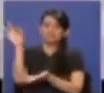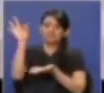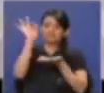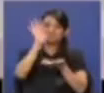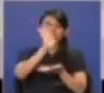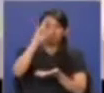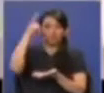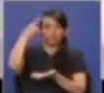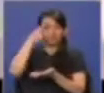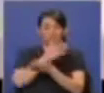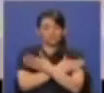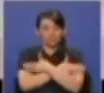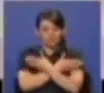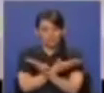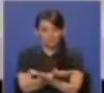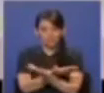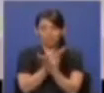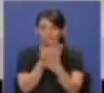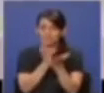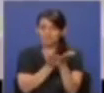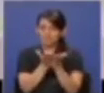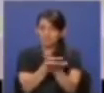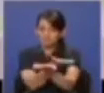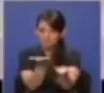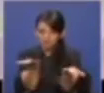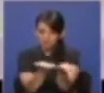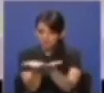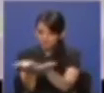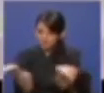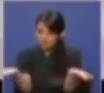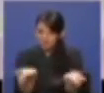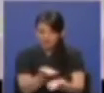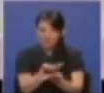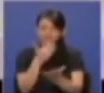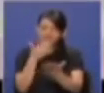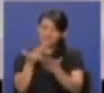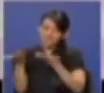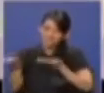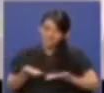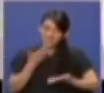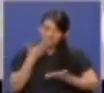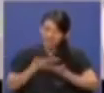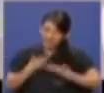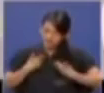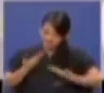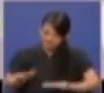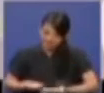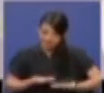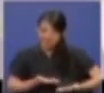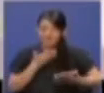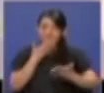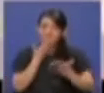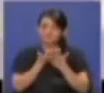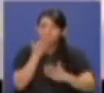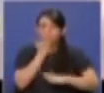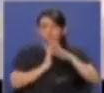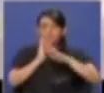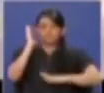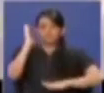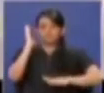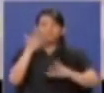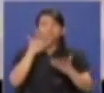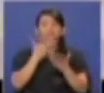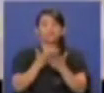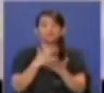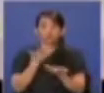su gobierno y que estamos al servicio de ustedes. Gracias por este recibimiento, gracias por ese compromiso. Eso